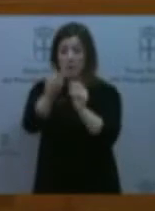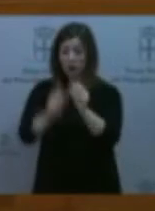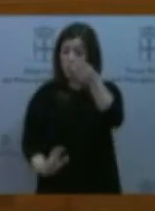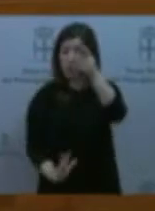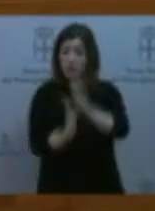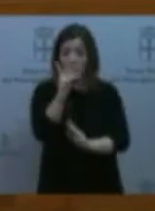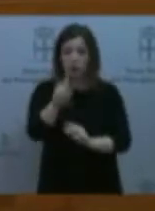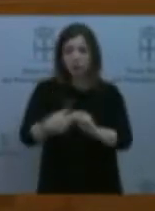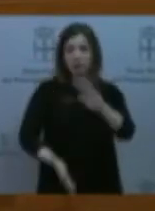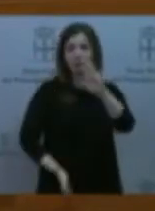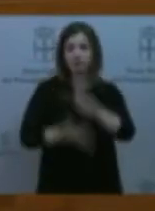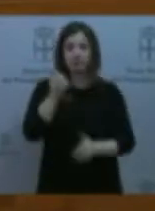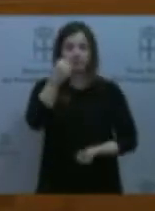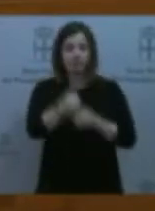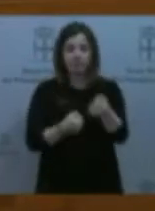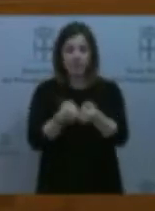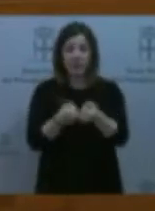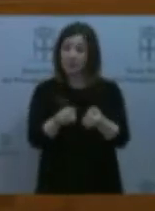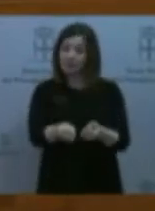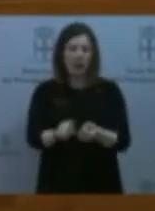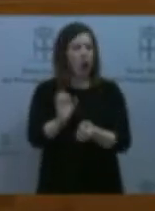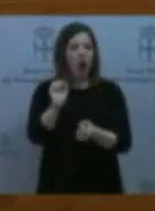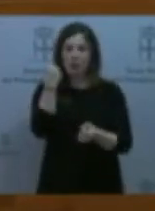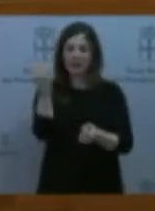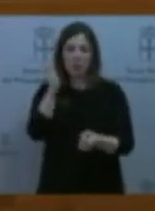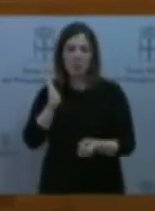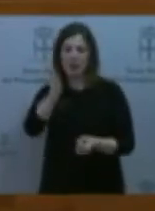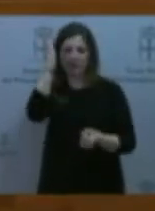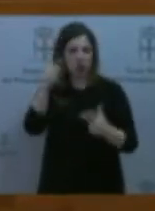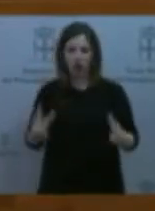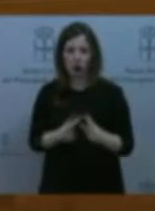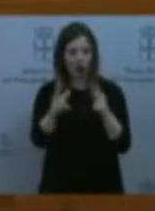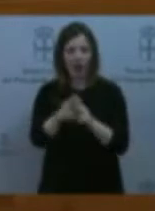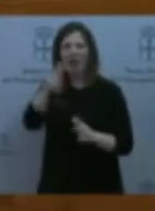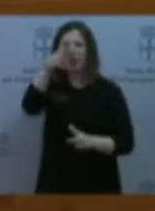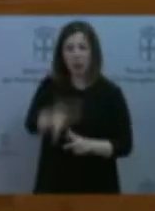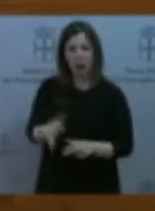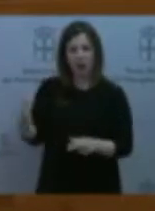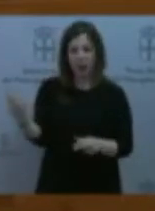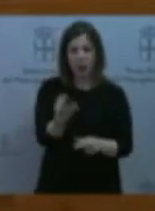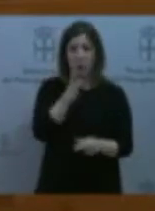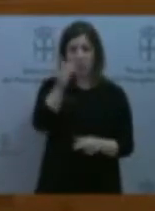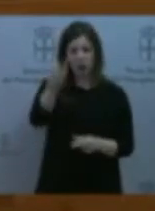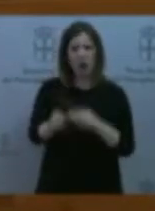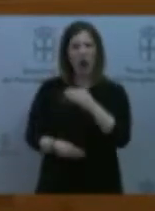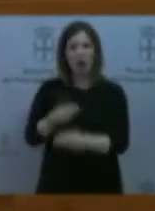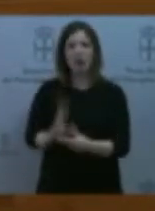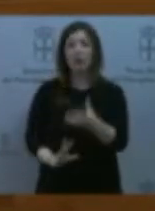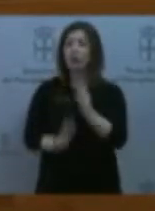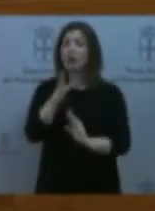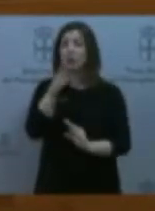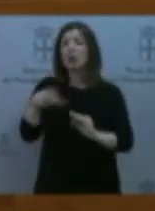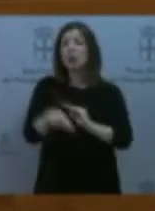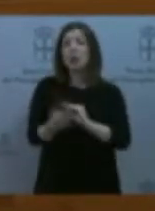que condena social y denuncia, porque no hay política de prevención capaz de parar eso, salvo